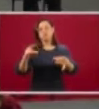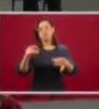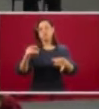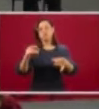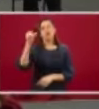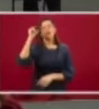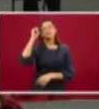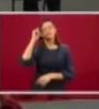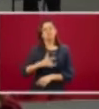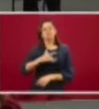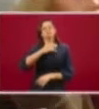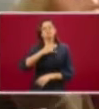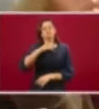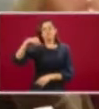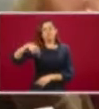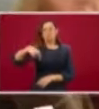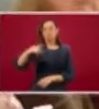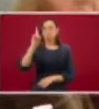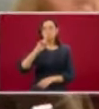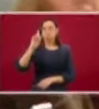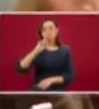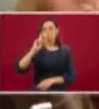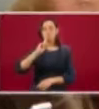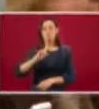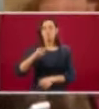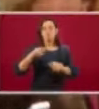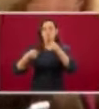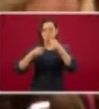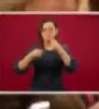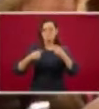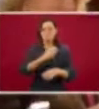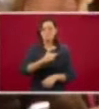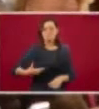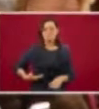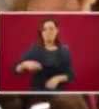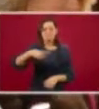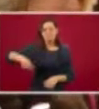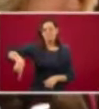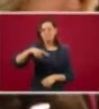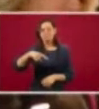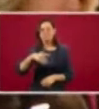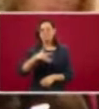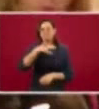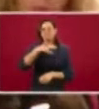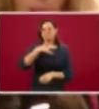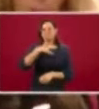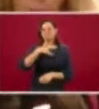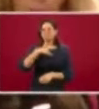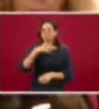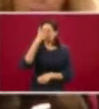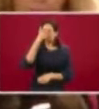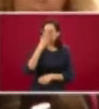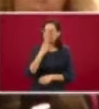Qué barbaridad. Hiciste, creo que, un recuento muy correcto, muy exacto. A lo mejor exacto. Excedido, pero no, excesivo, no, pero... No. A ver, Pepe, esto también es